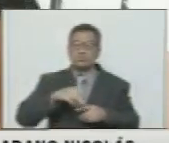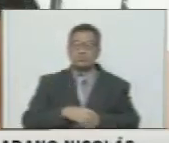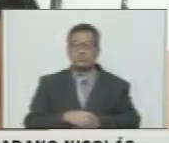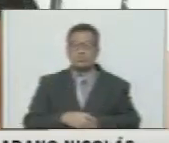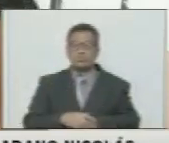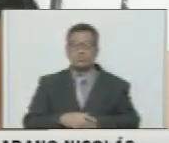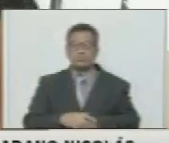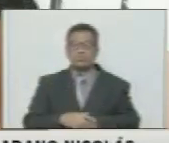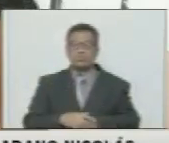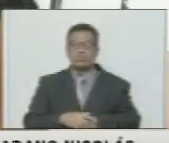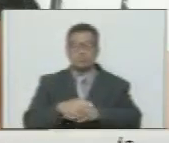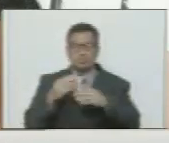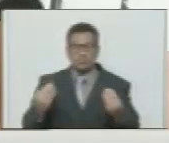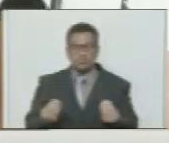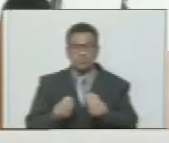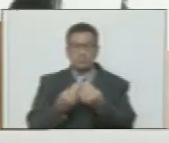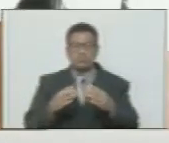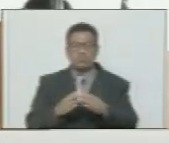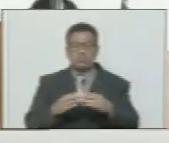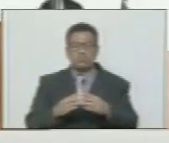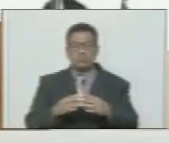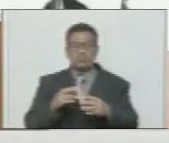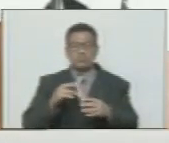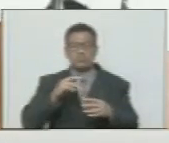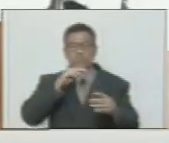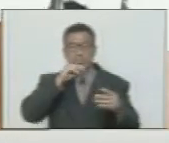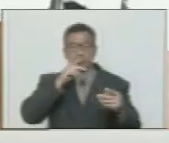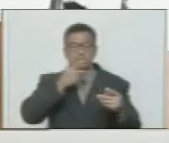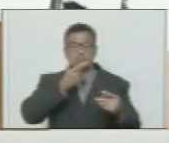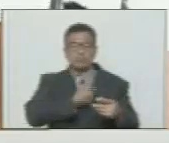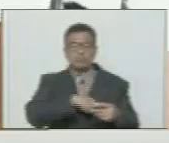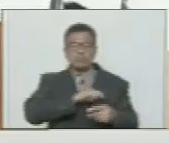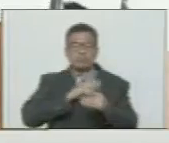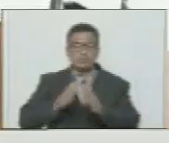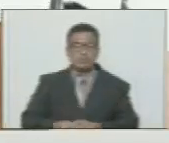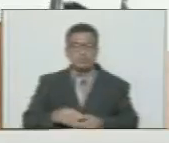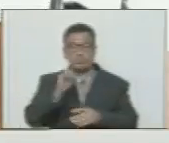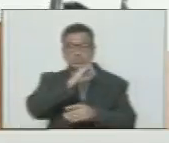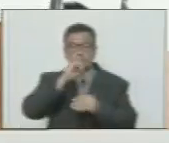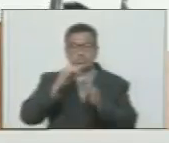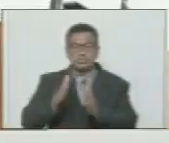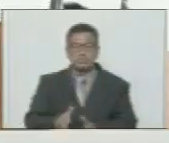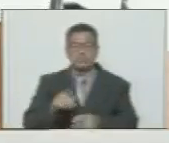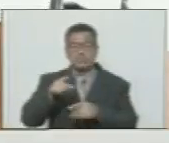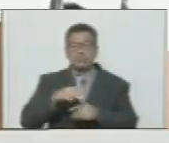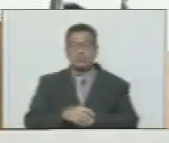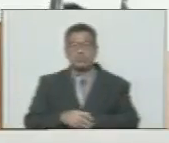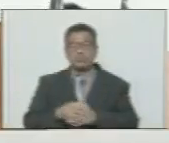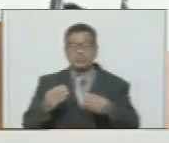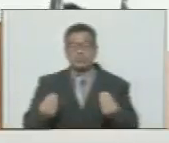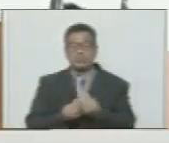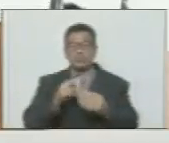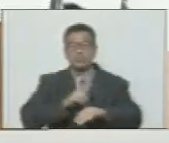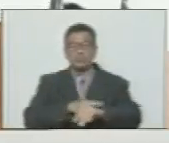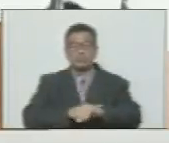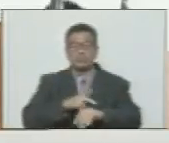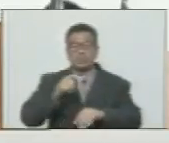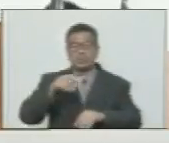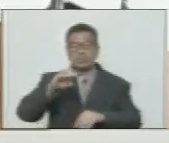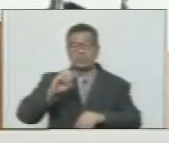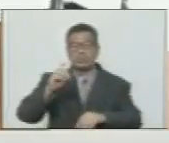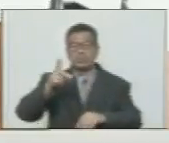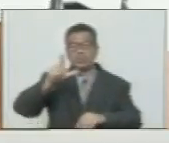agregado a eso, junto con su español y su maracucho, o su maravino, junto al